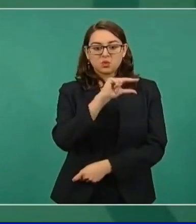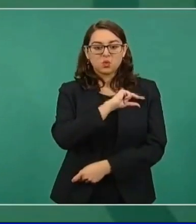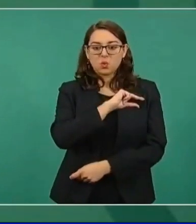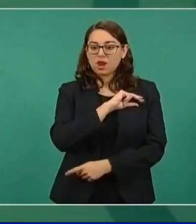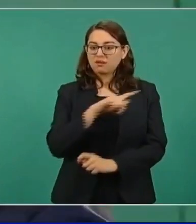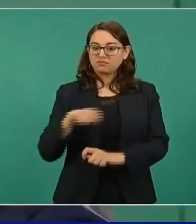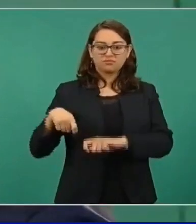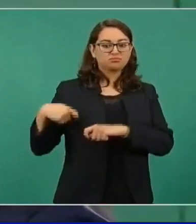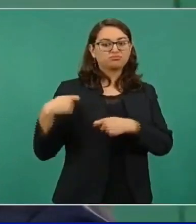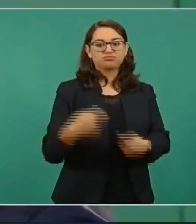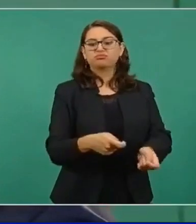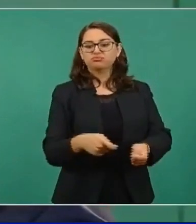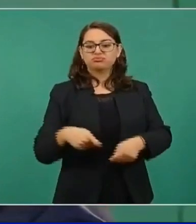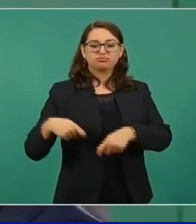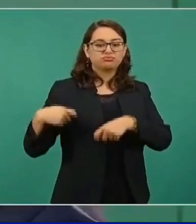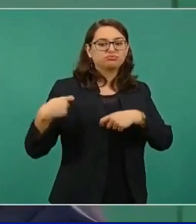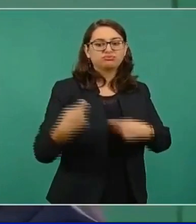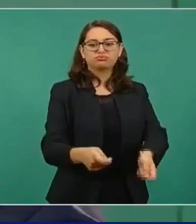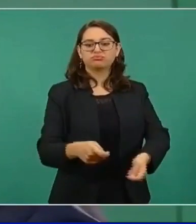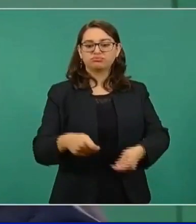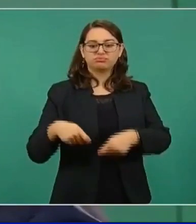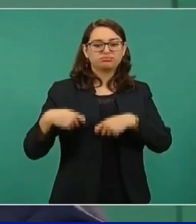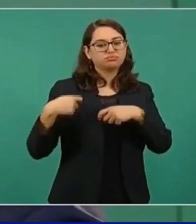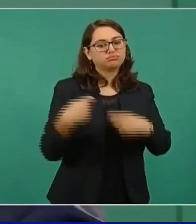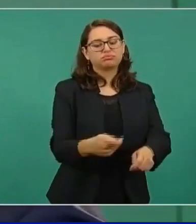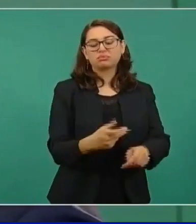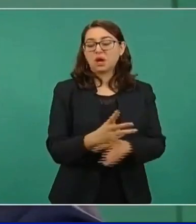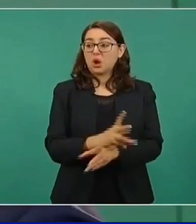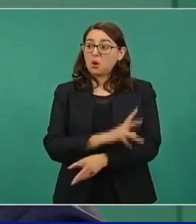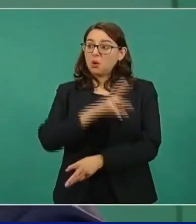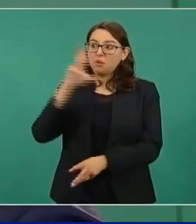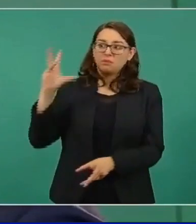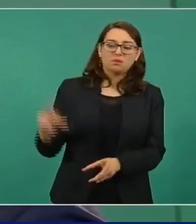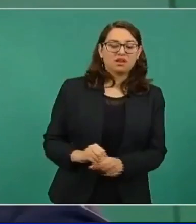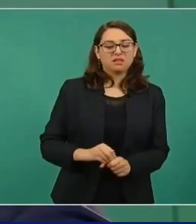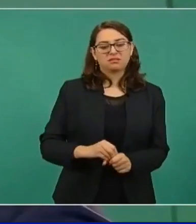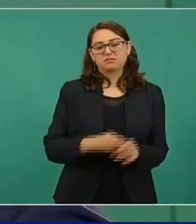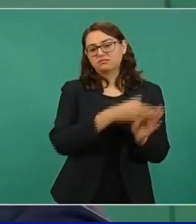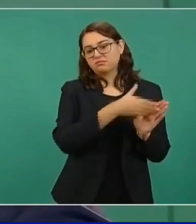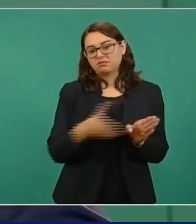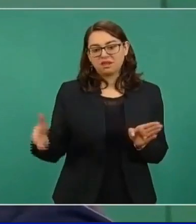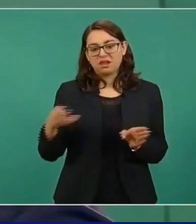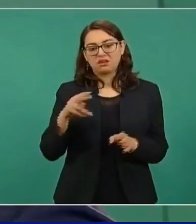En eso consistió todo el periodo neoliberal.